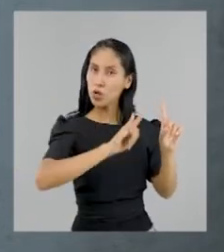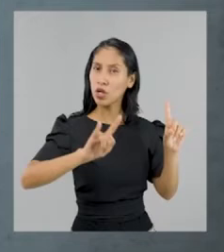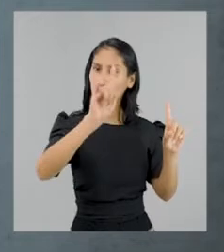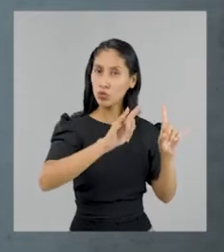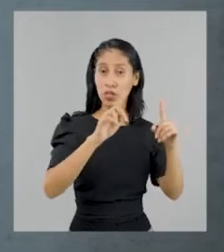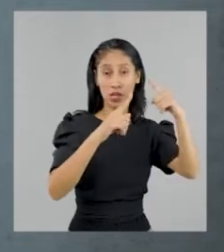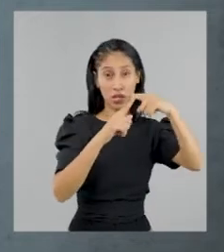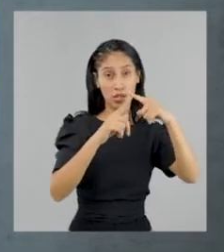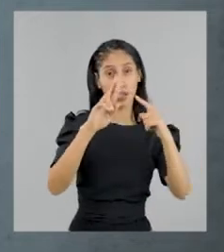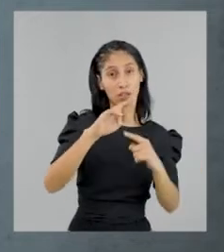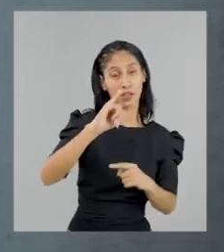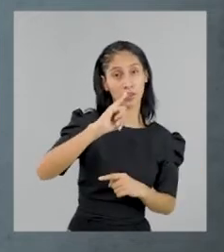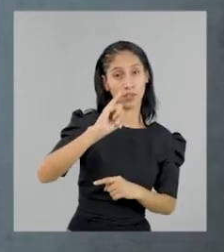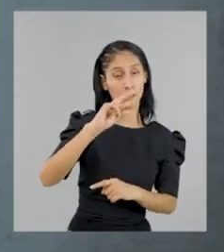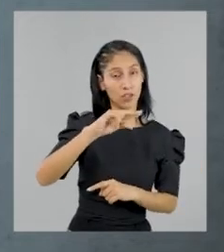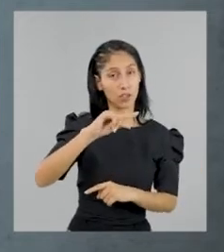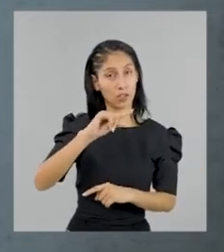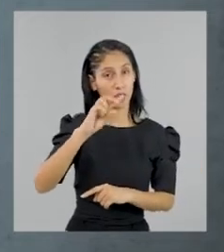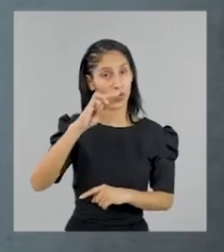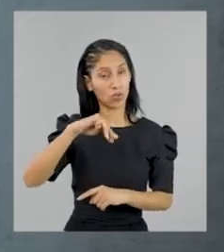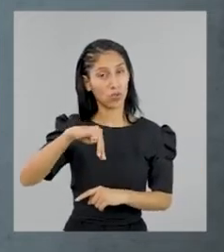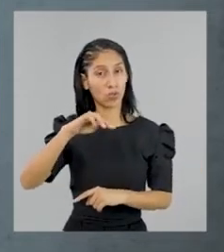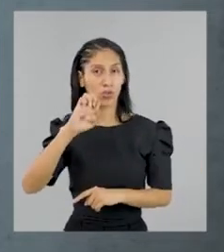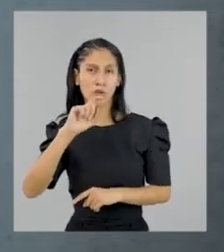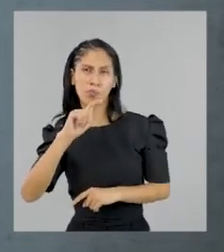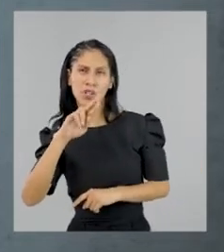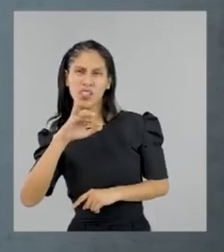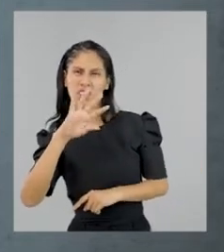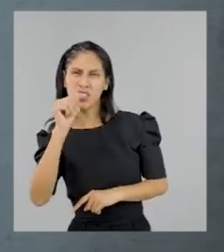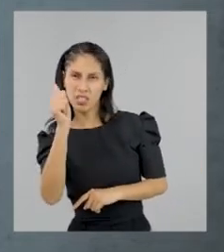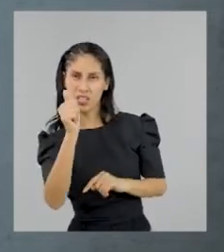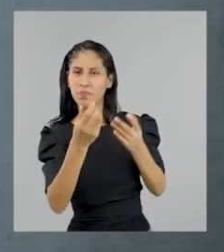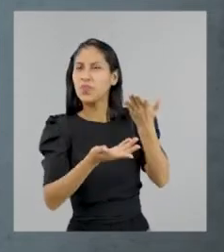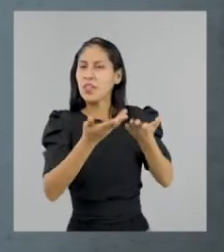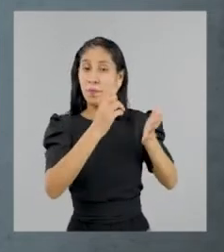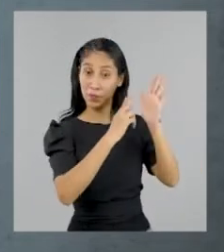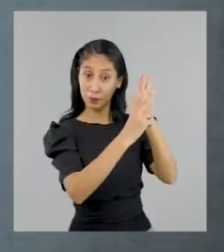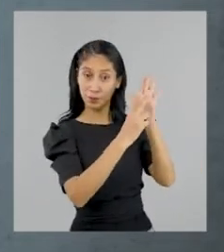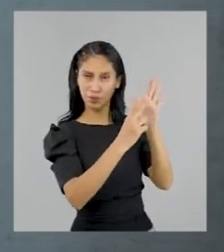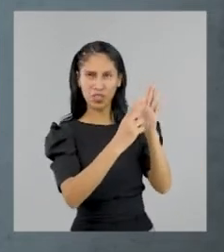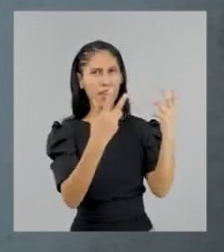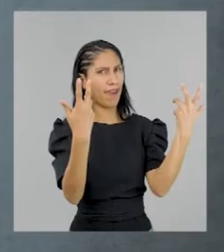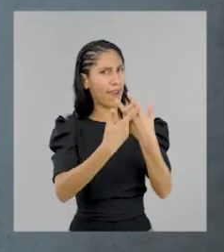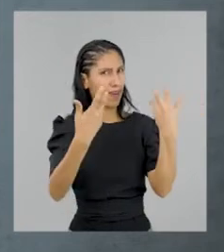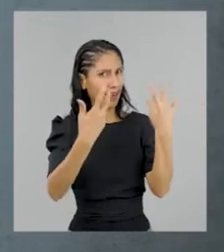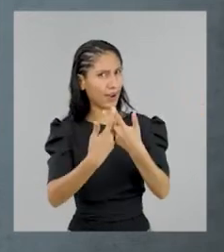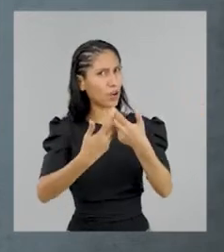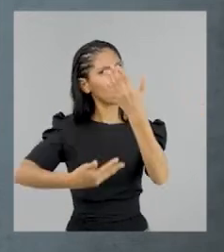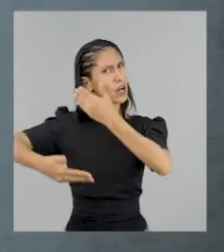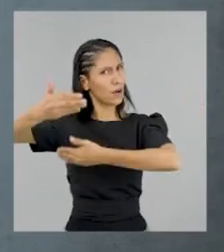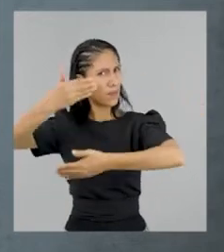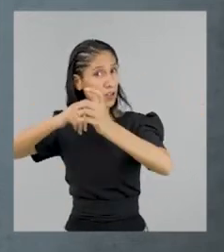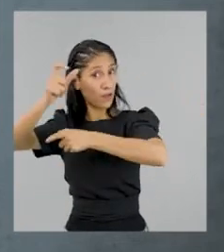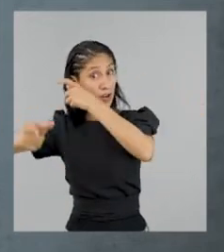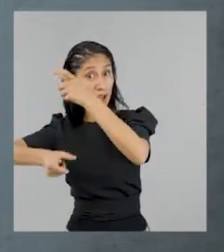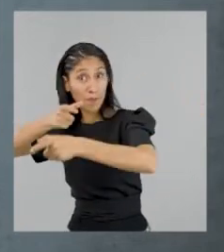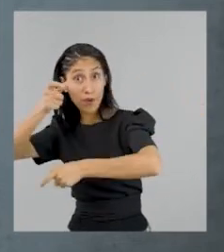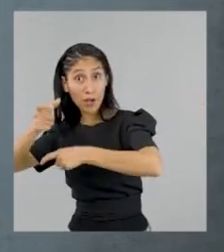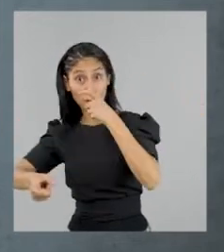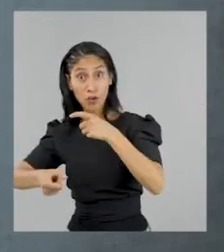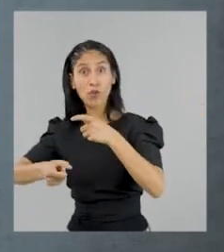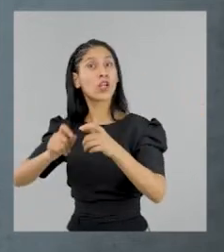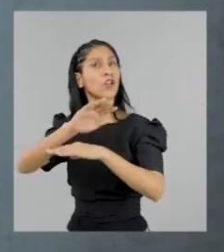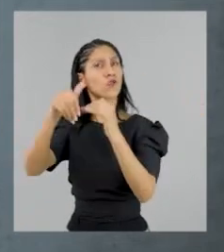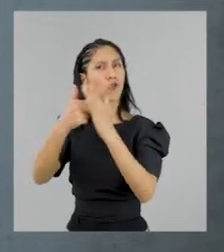trigonometría. Los inicios de esta disciplina se remontan a la época de los babilonios y los egipcios. Ellos ya habían